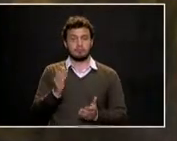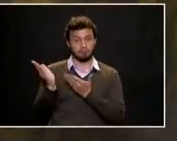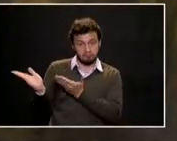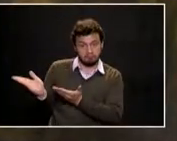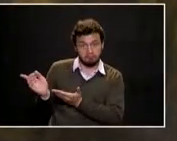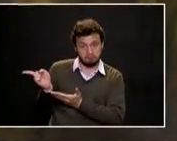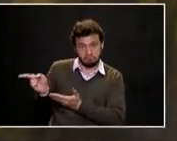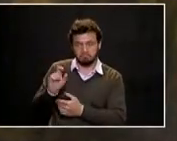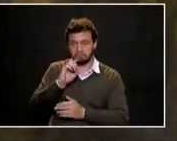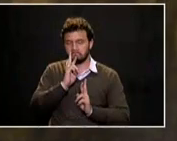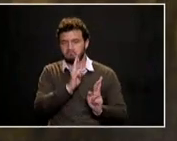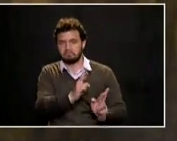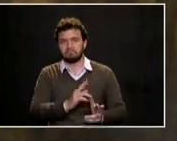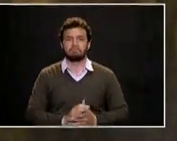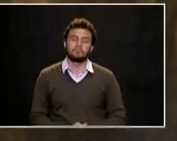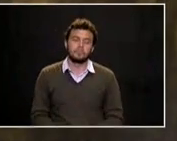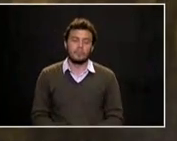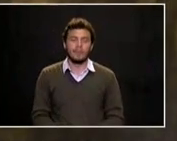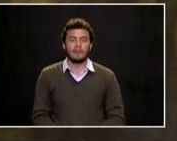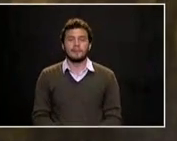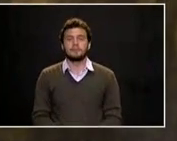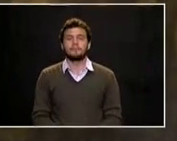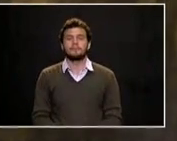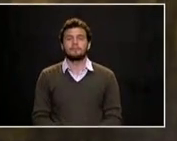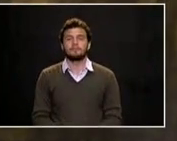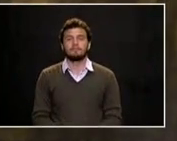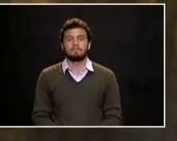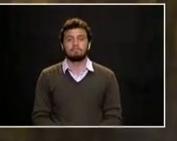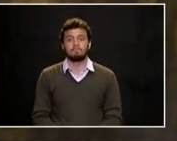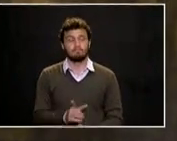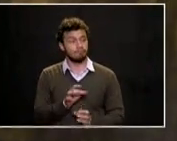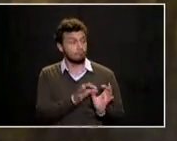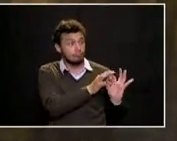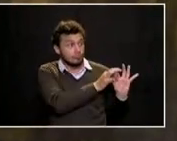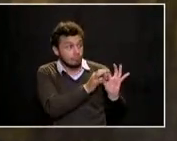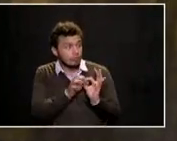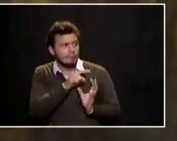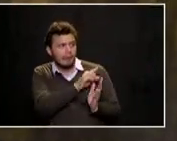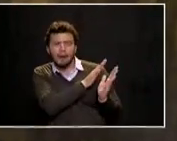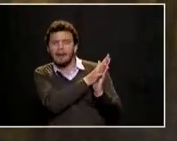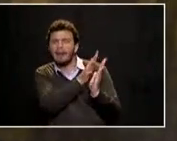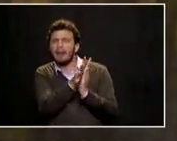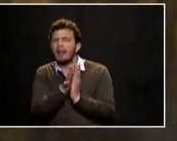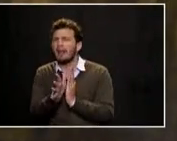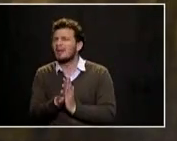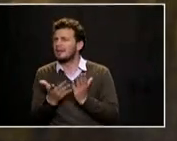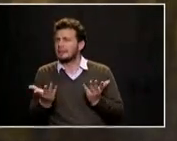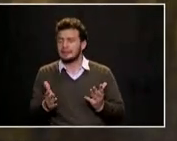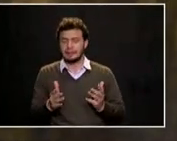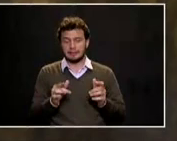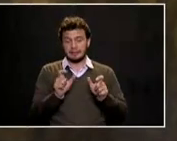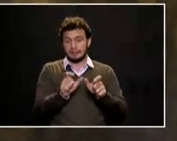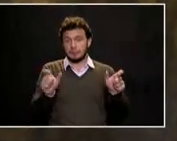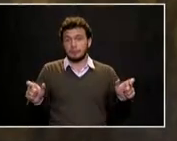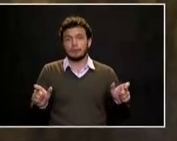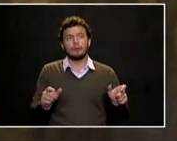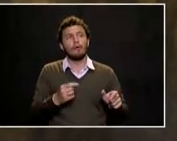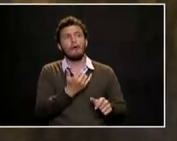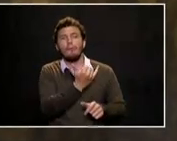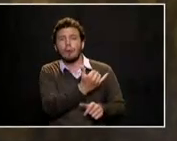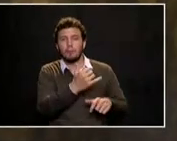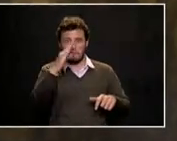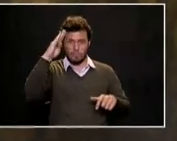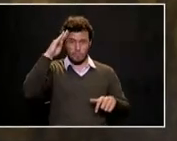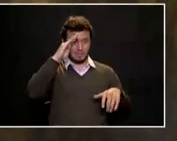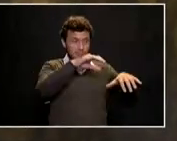Pues ya lo han hablado los compañeros de la gran crisis pues, que hay con estas personas en las estaciones de policía.